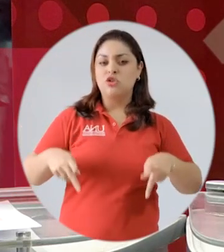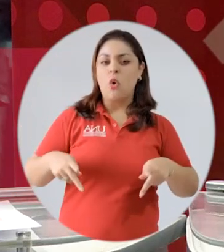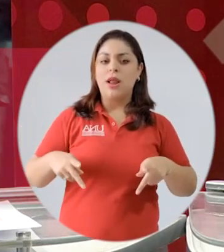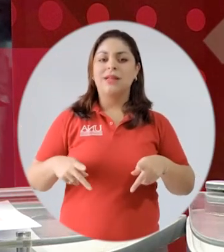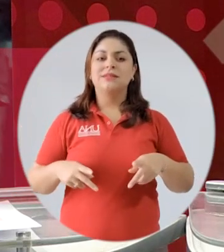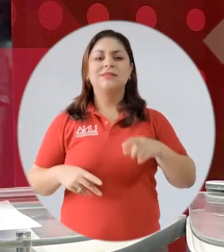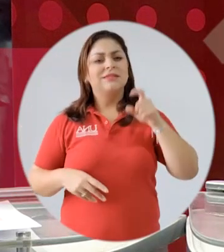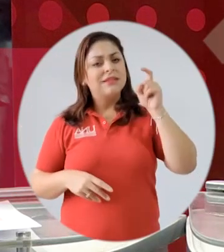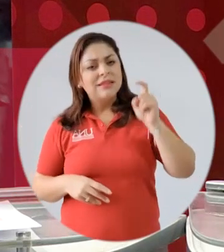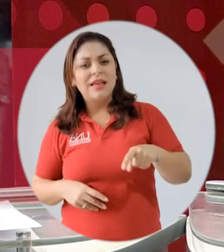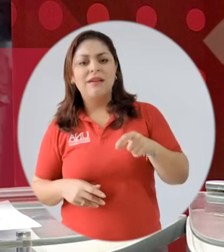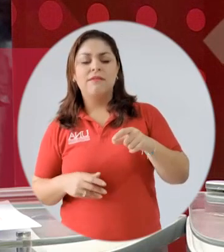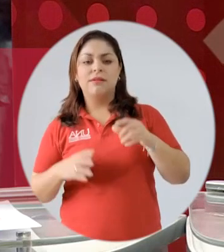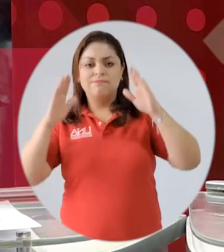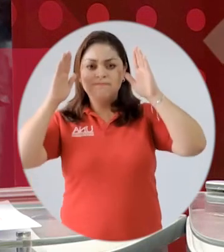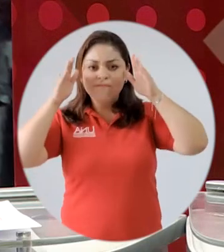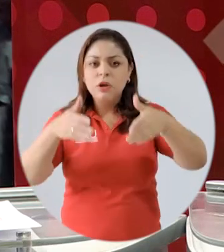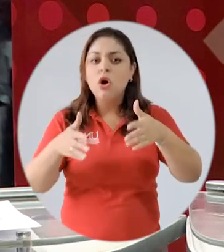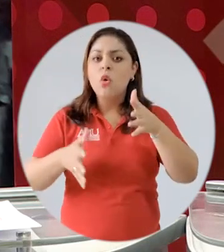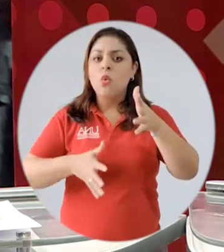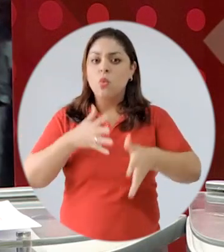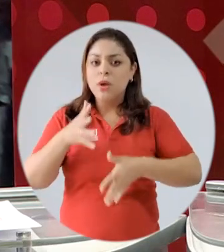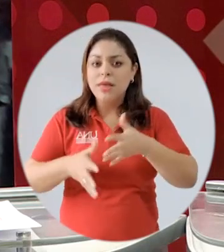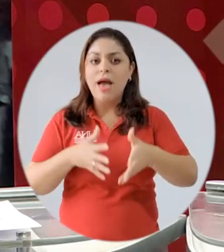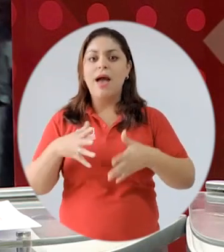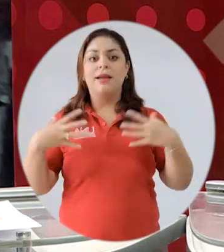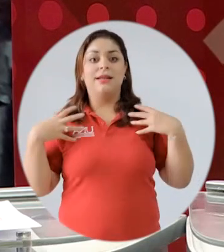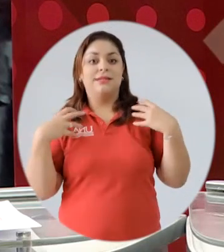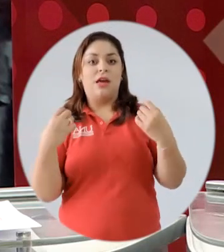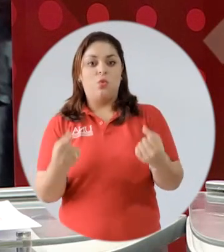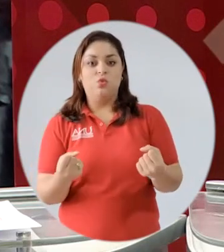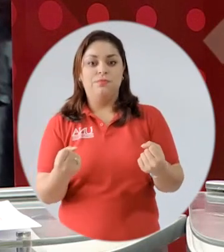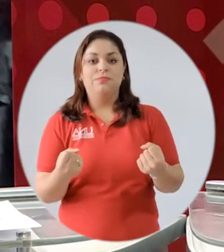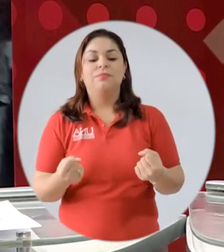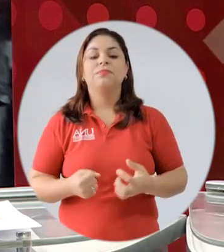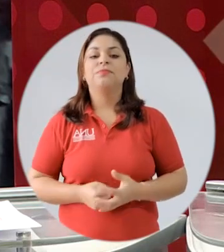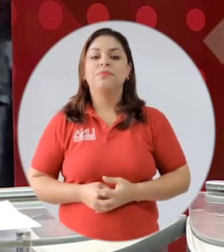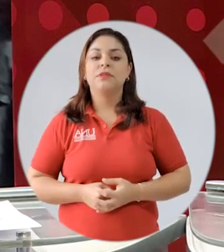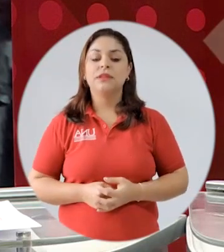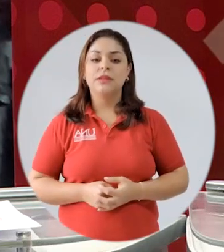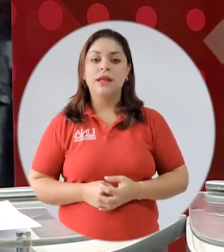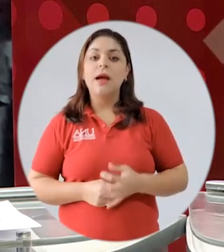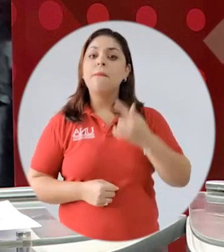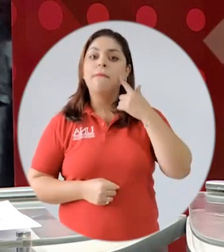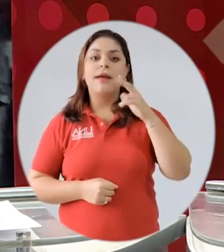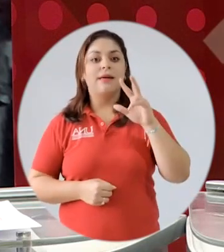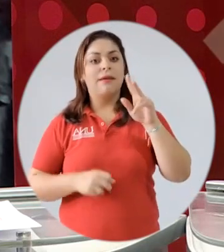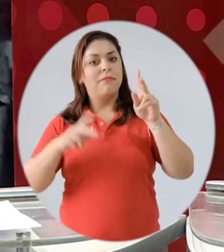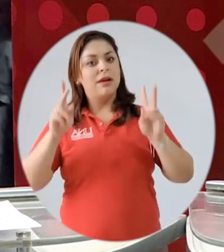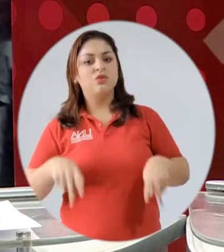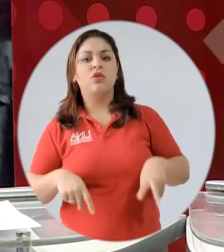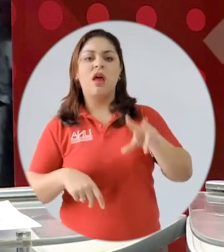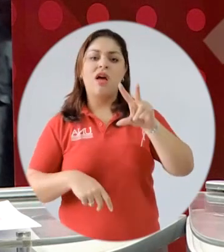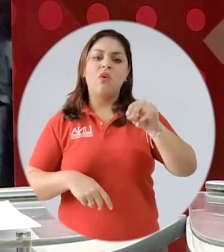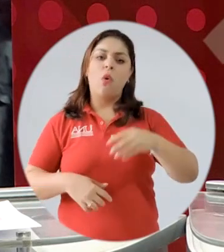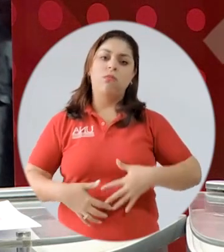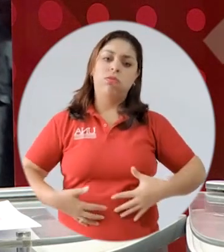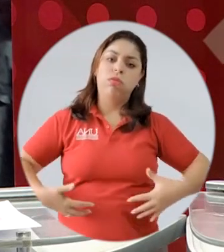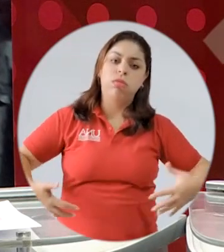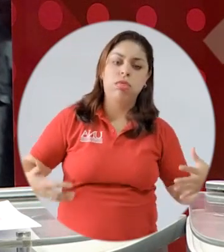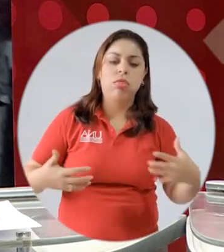el mercado, las empresas, que bueno, que de alguna manera, ¿verdad?, habría que, yo digo, obligar o forzar en un